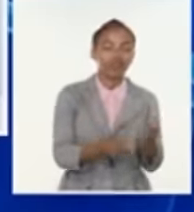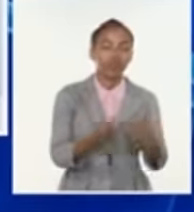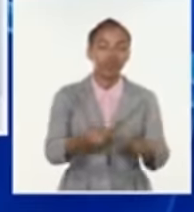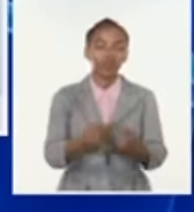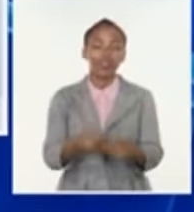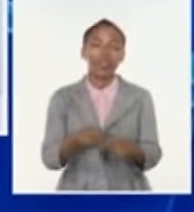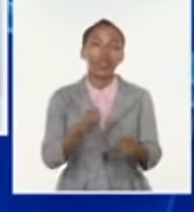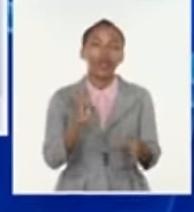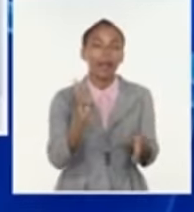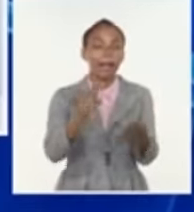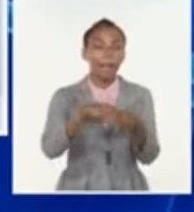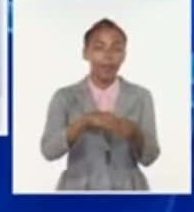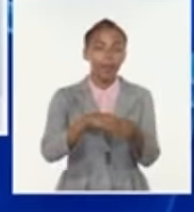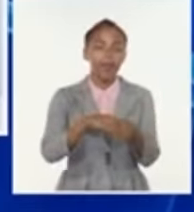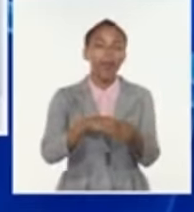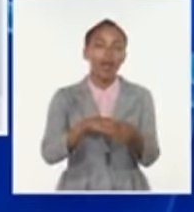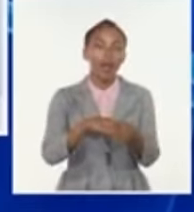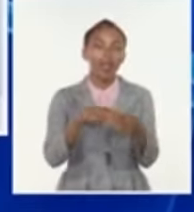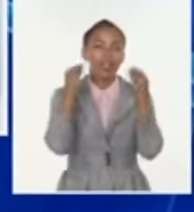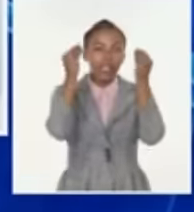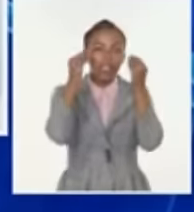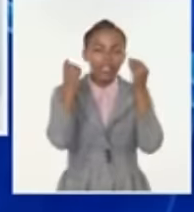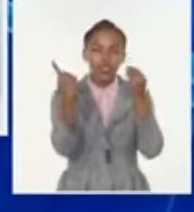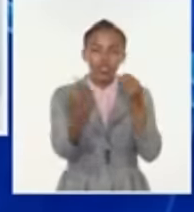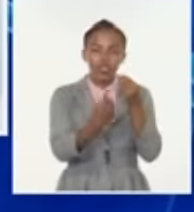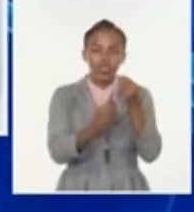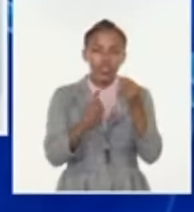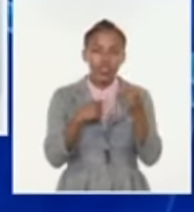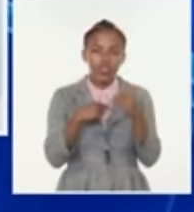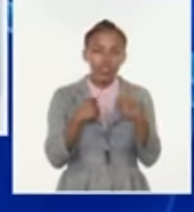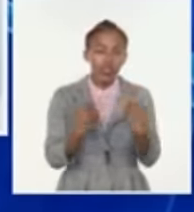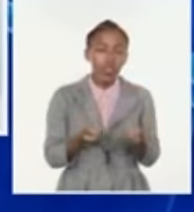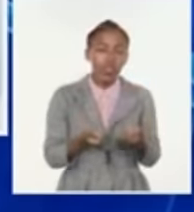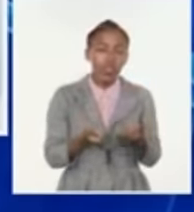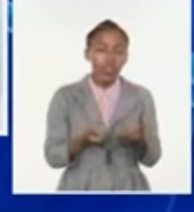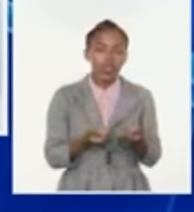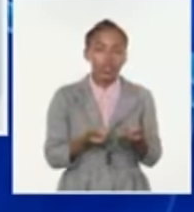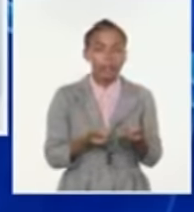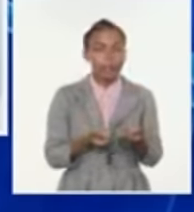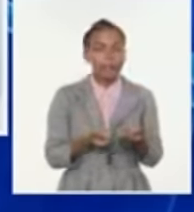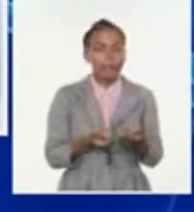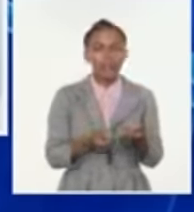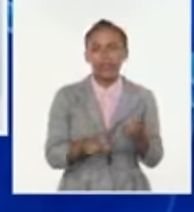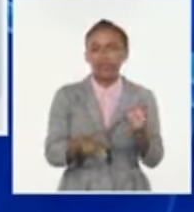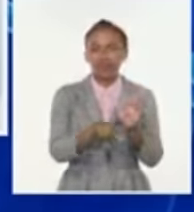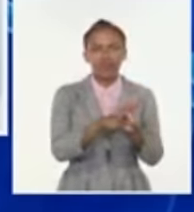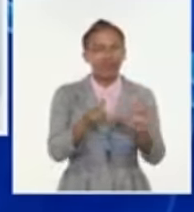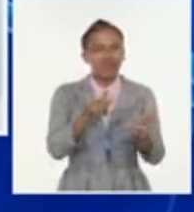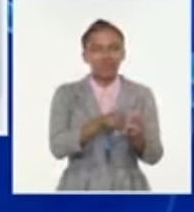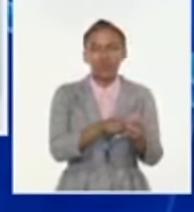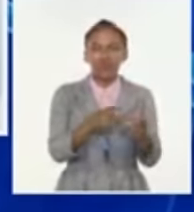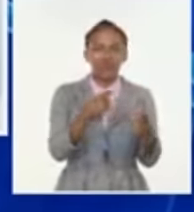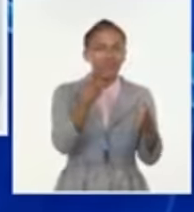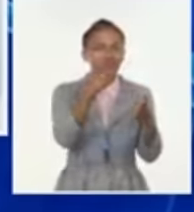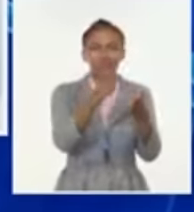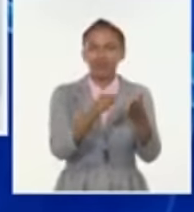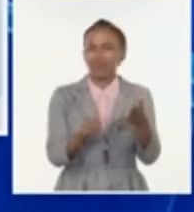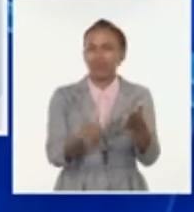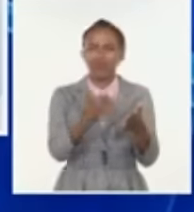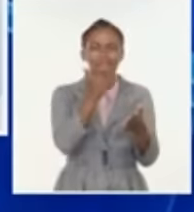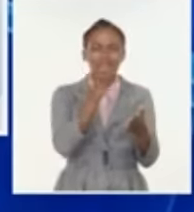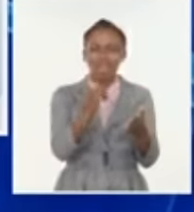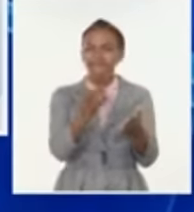Pero en el análisis que hicimos había muchas barbaridades, varios errores. Entonces el